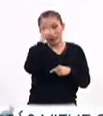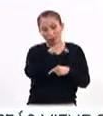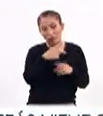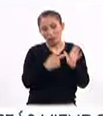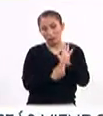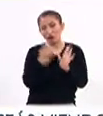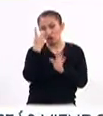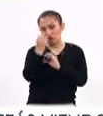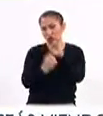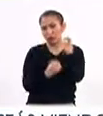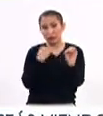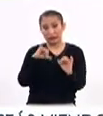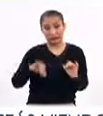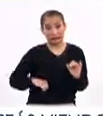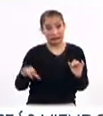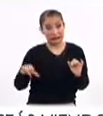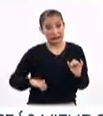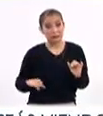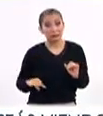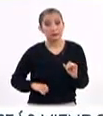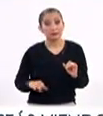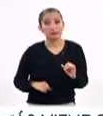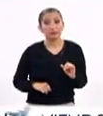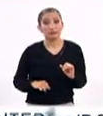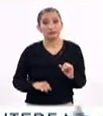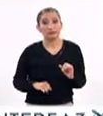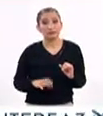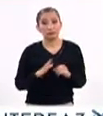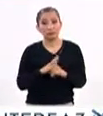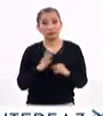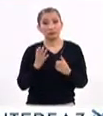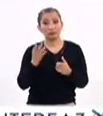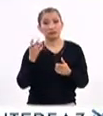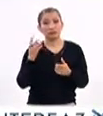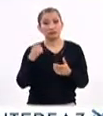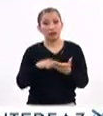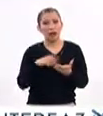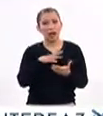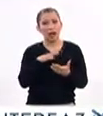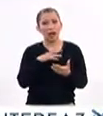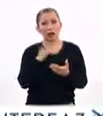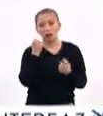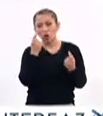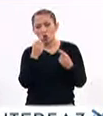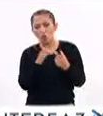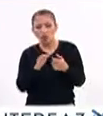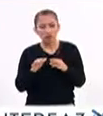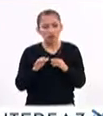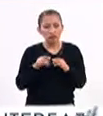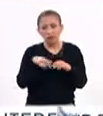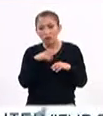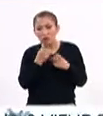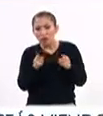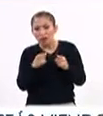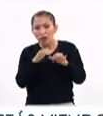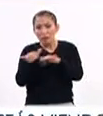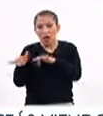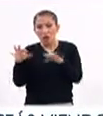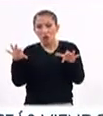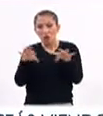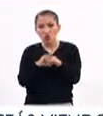voy a presentar 2 obras muy interesantes porque creo que de hecho hay pocas grabaciones o ninguna grabación con piano y